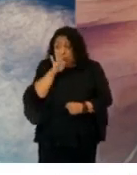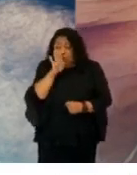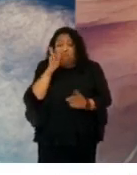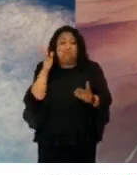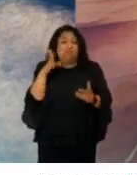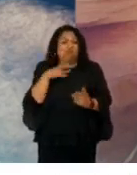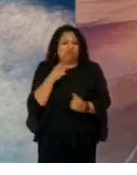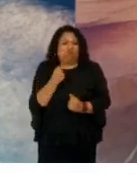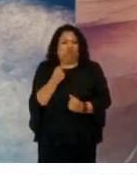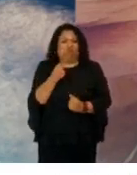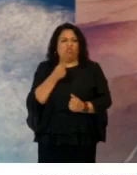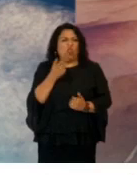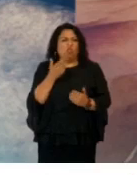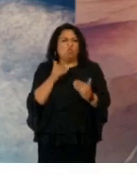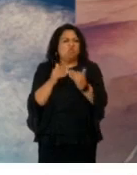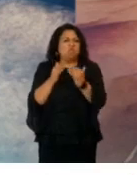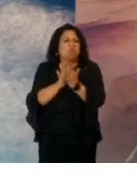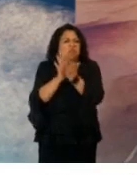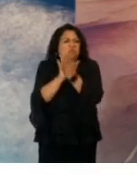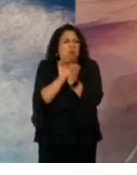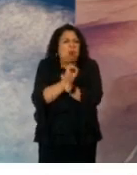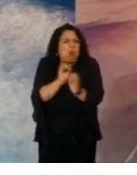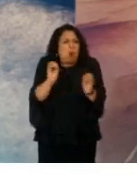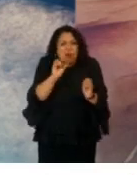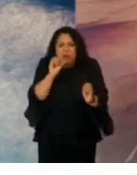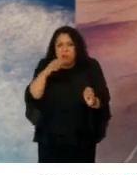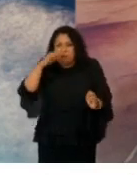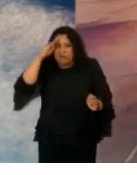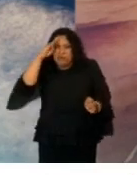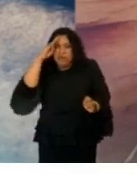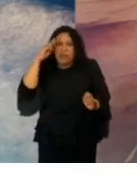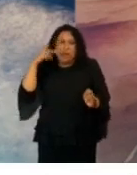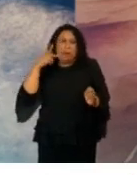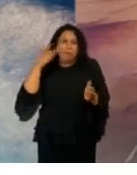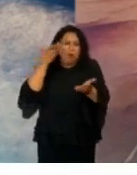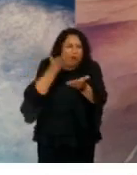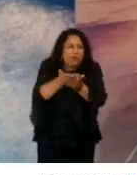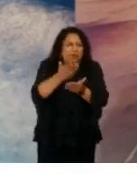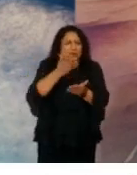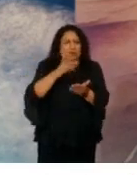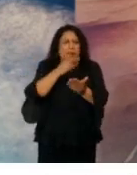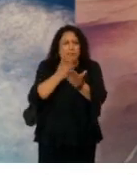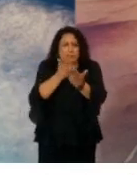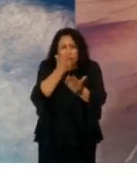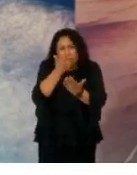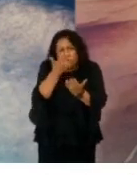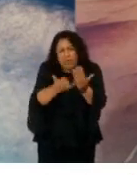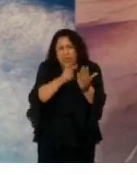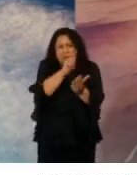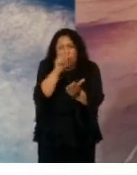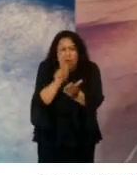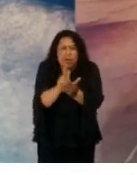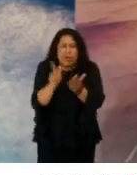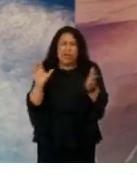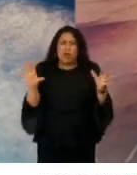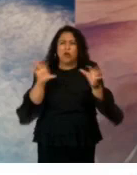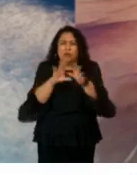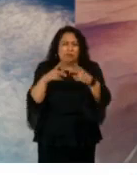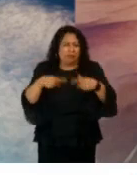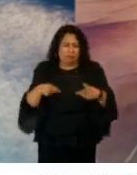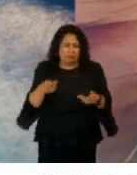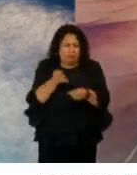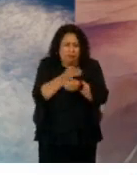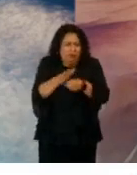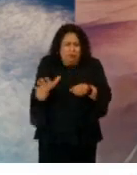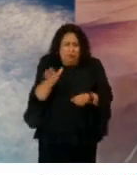plena dictadura. No tenían la posibilidad de pensar en política pública, o proyectos de ley, de crear proyectos, de conectar a personas, porque no